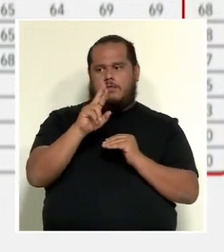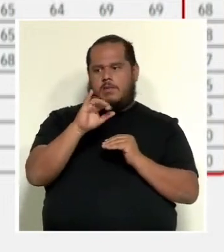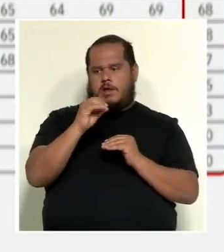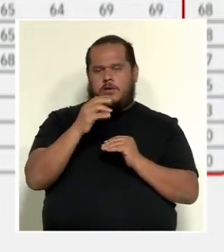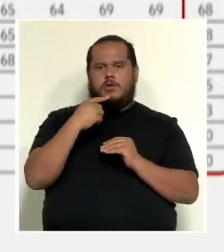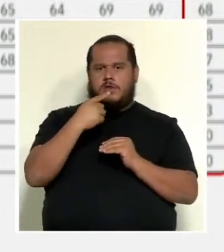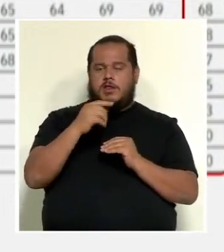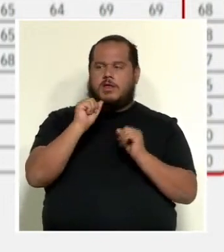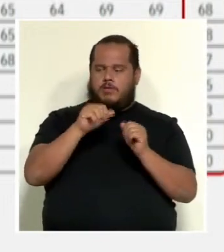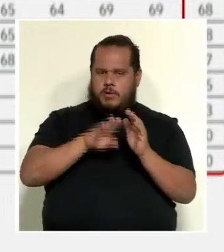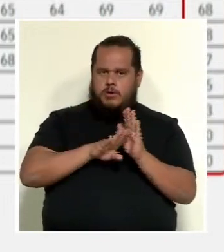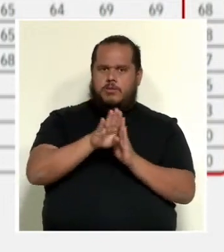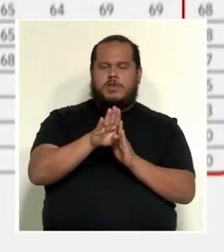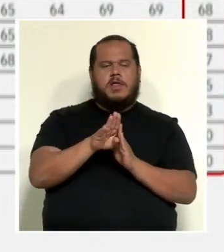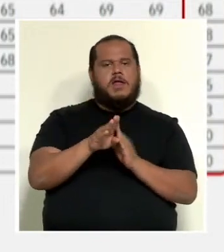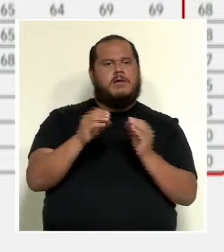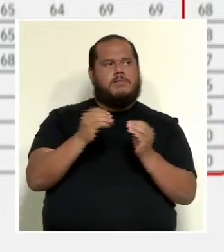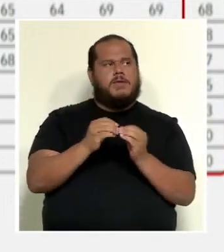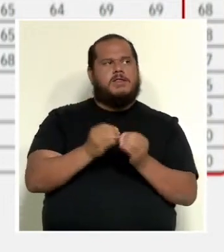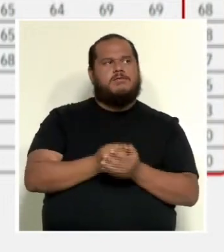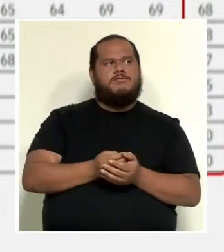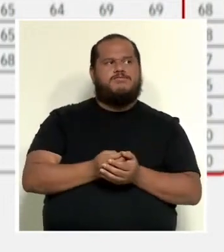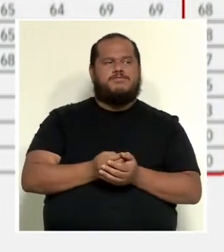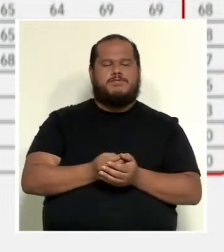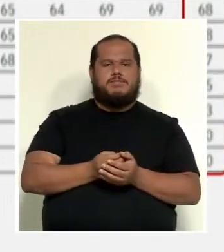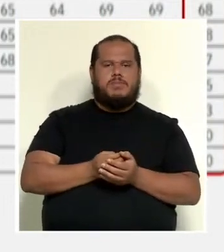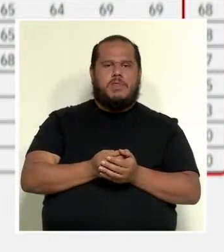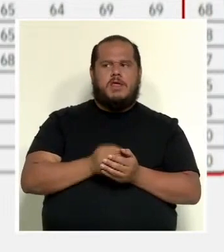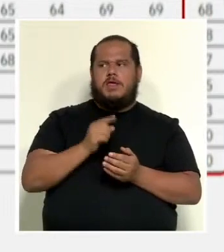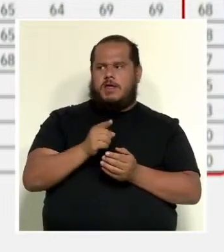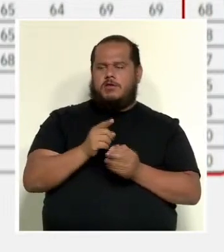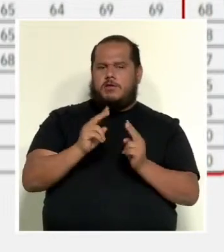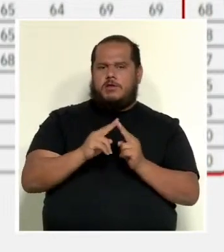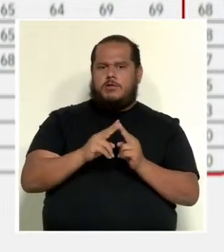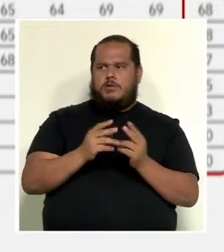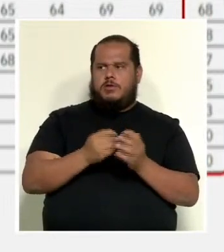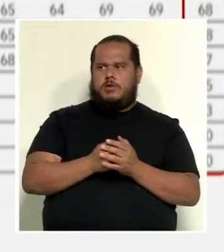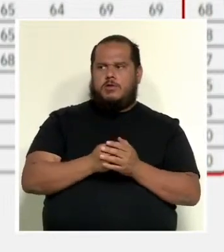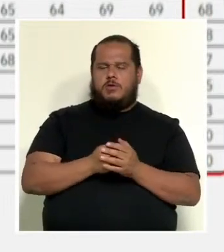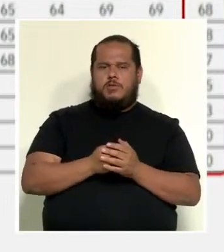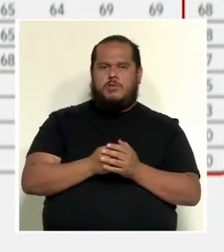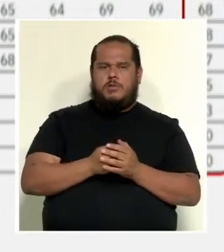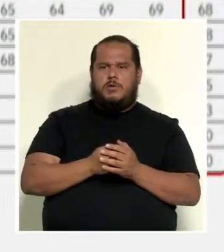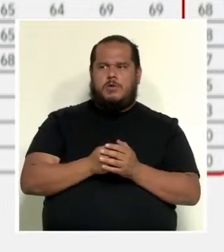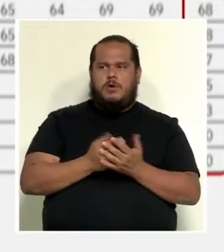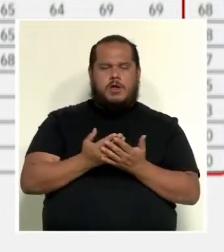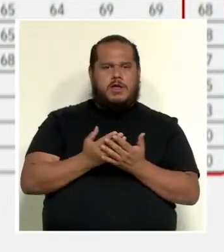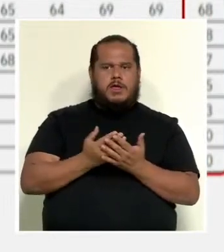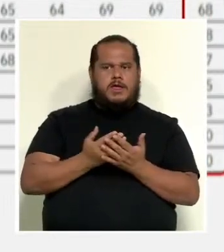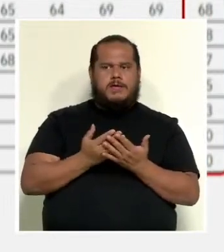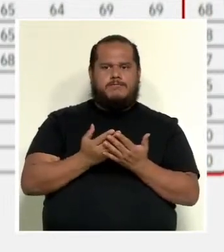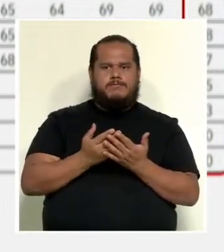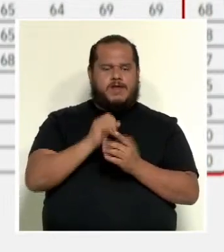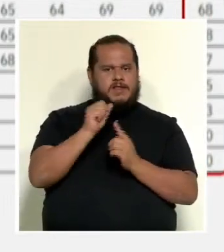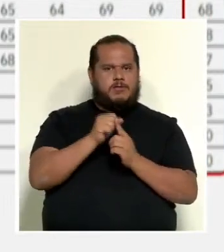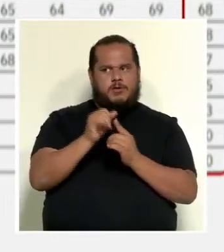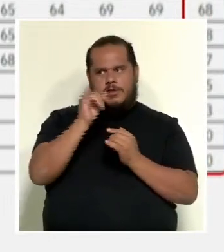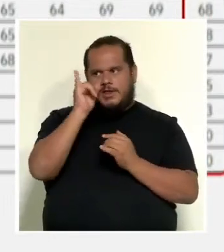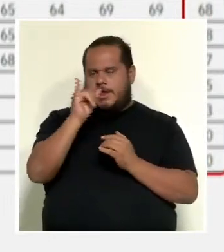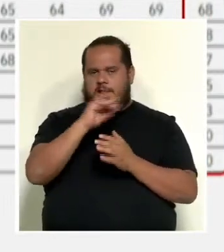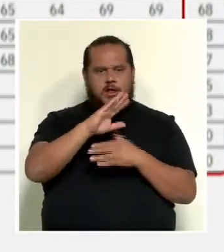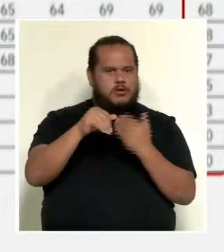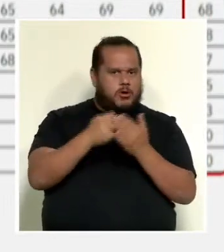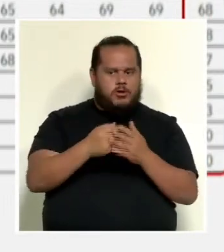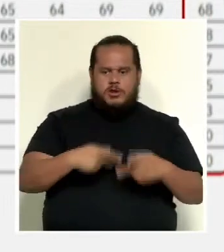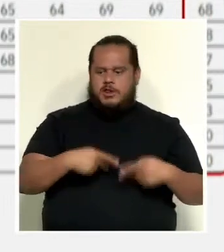puede aumentar todavía más en esto que se conoce como las generaciones eternas, que somos todos los que estamos